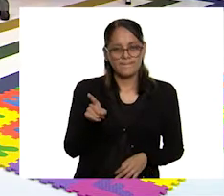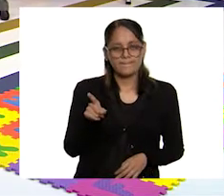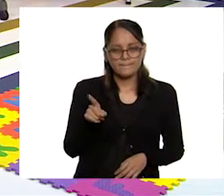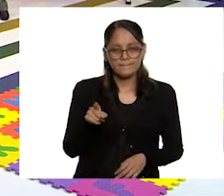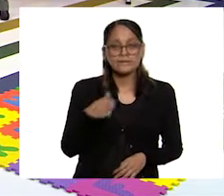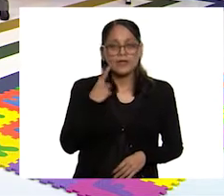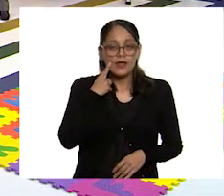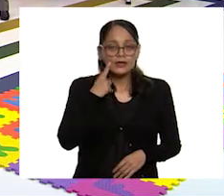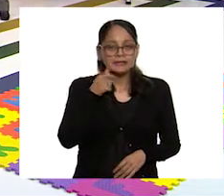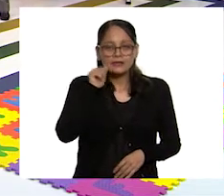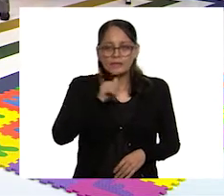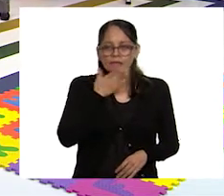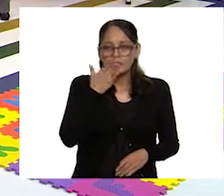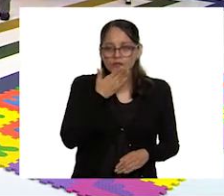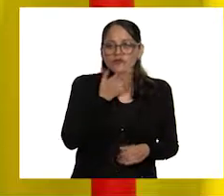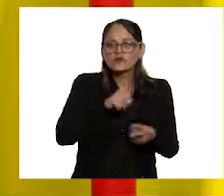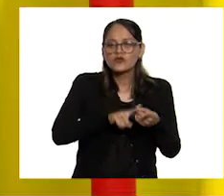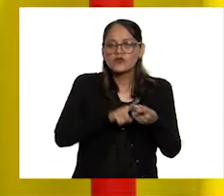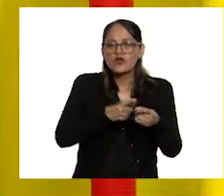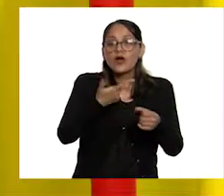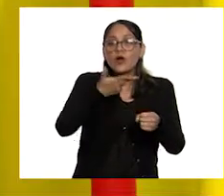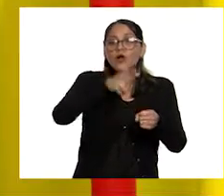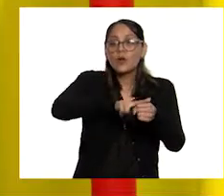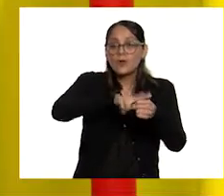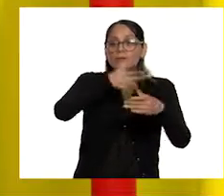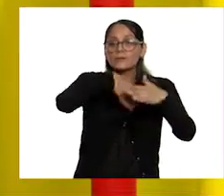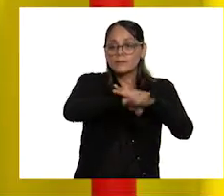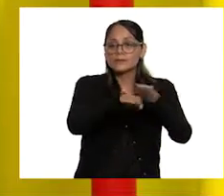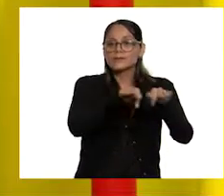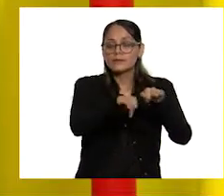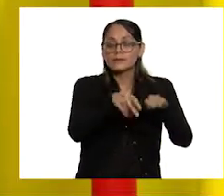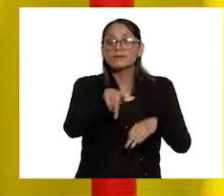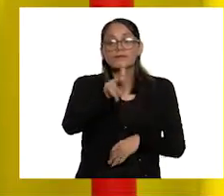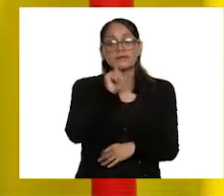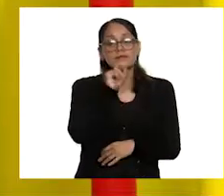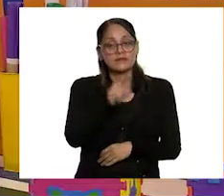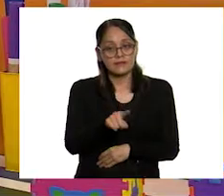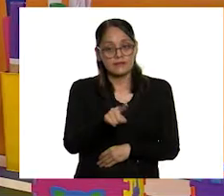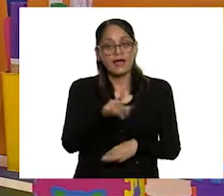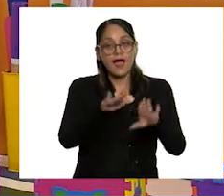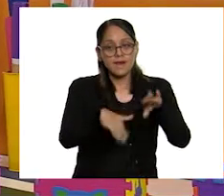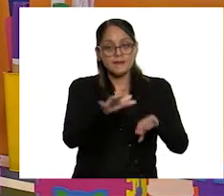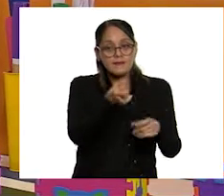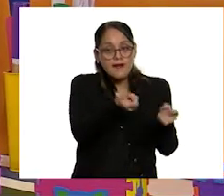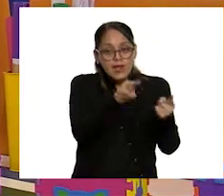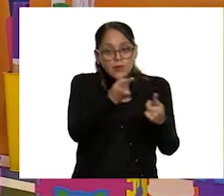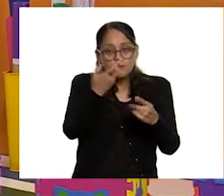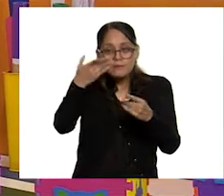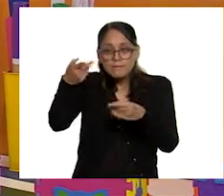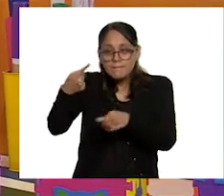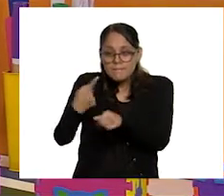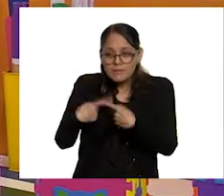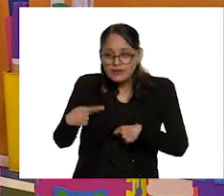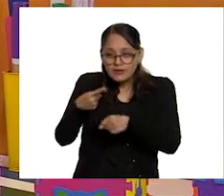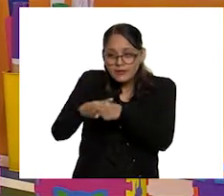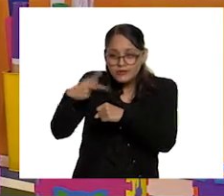Regularmente trabajan en hospitales, pero también trabajan en las casas de algunos pacientes,